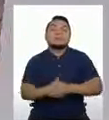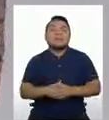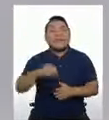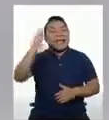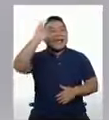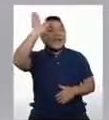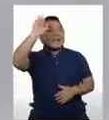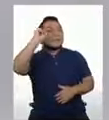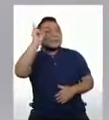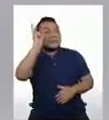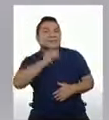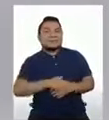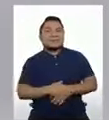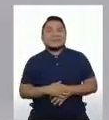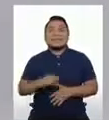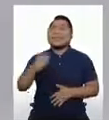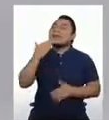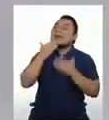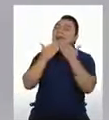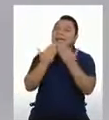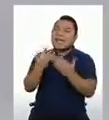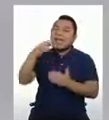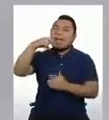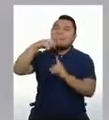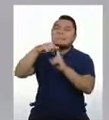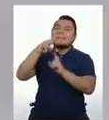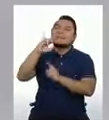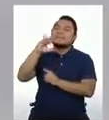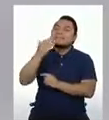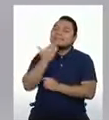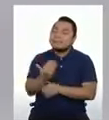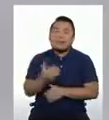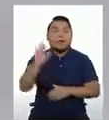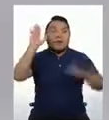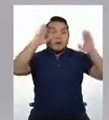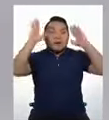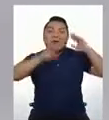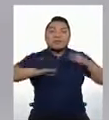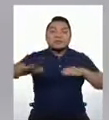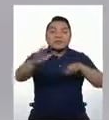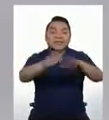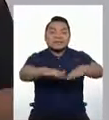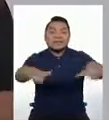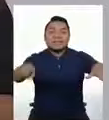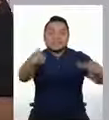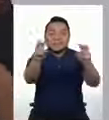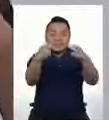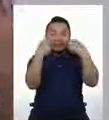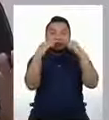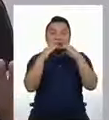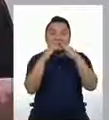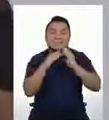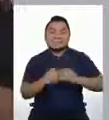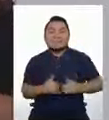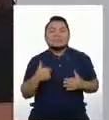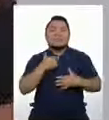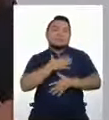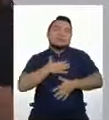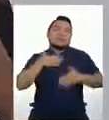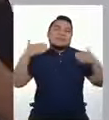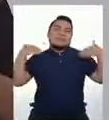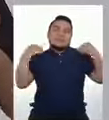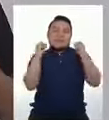Hola, profesora. Muchas gracias, Patricia. Hola a todos los niños y niñas que nos acompañan en sus casas. Estoy muy contenta